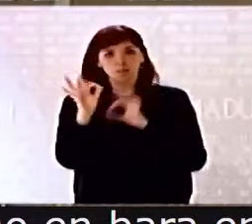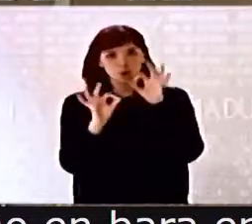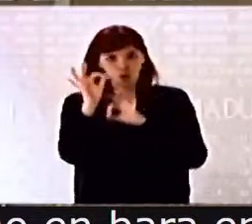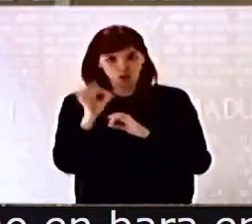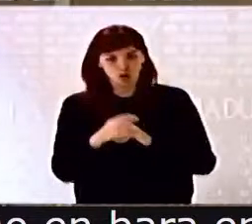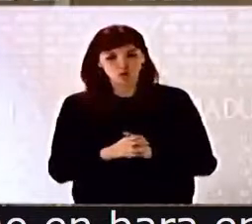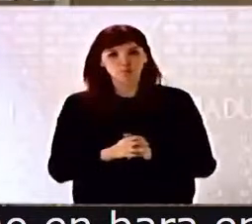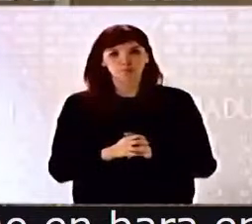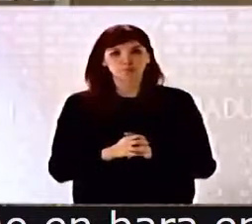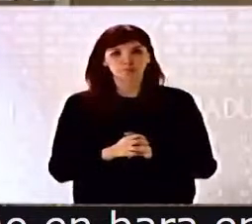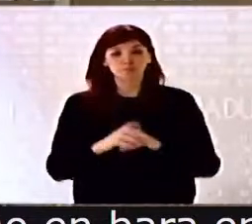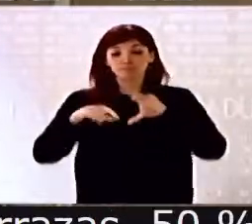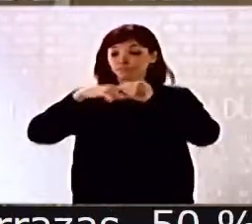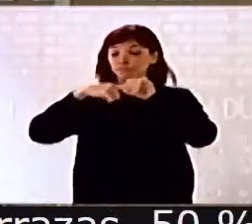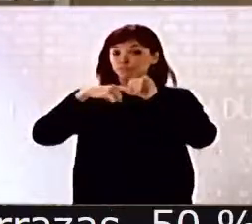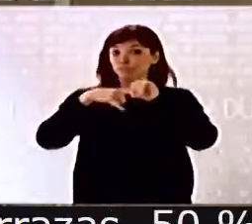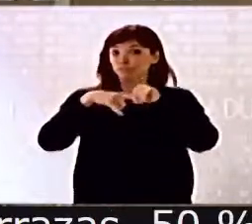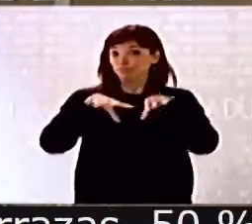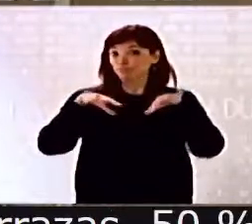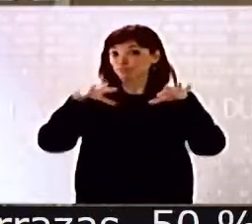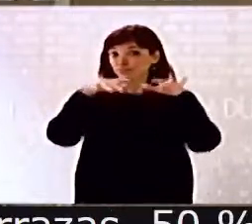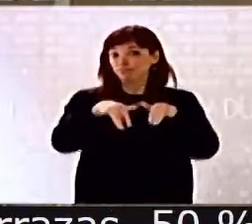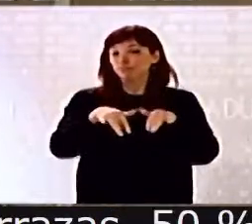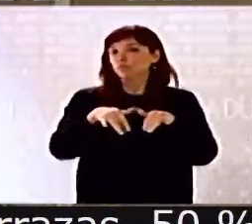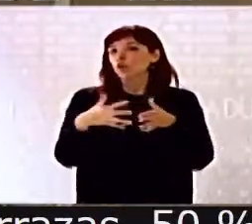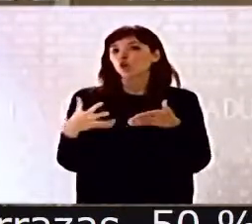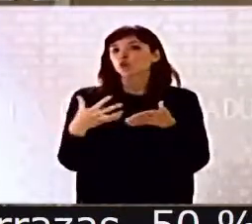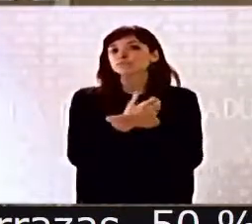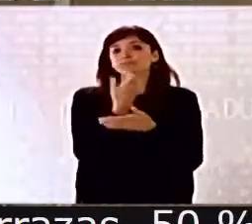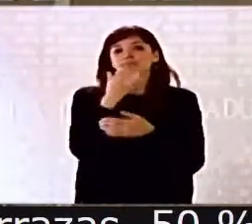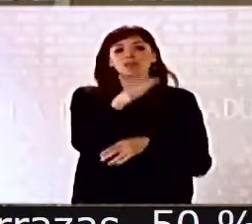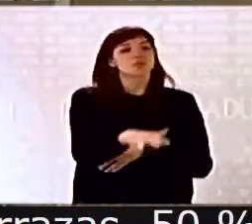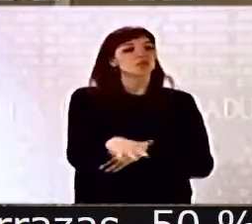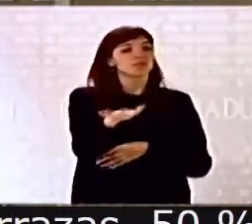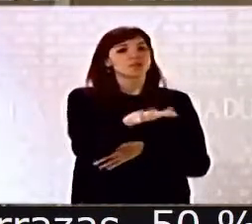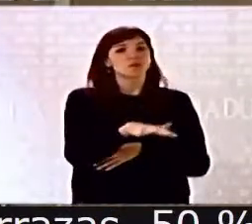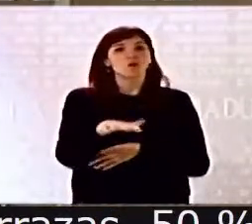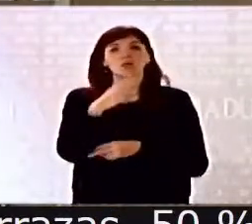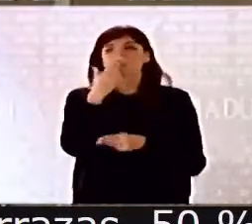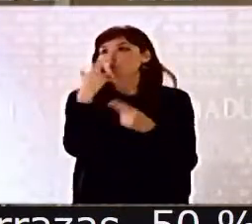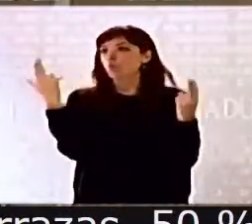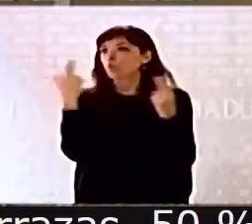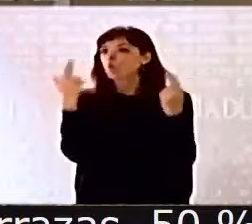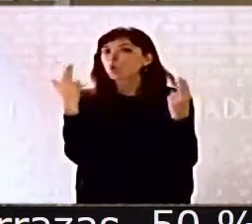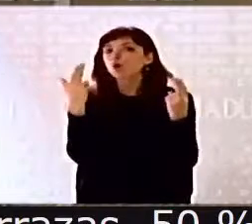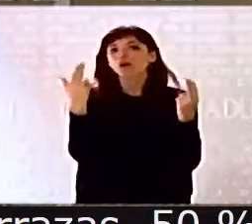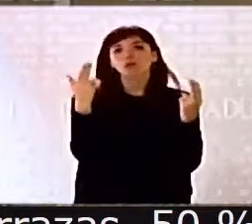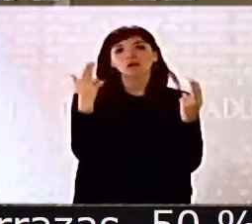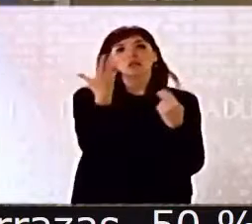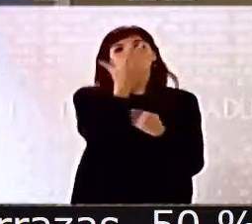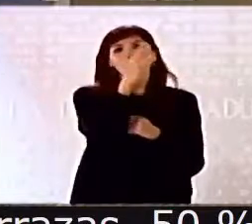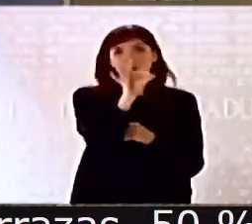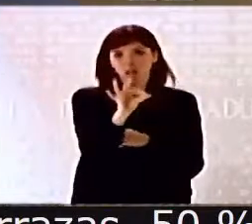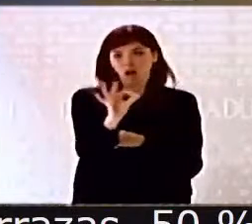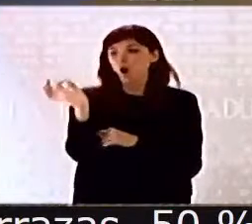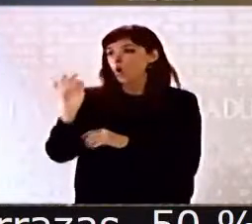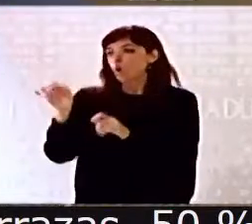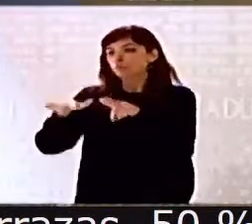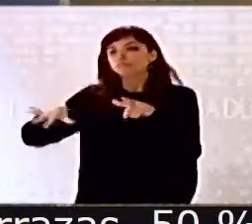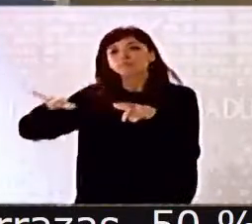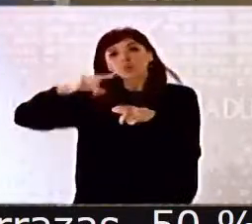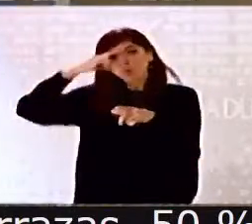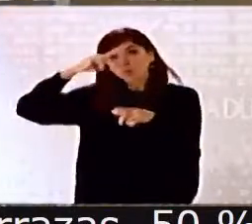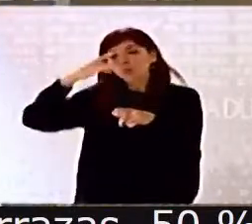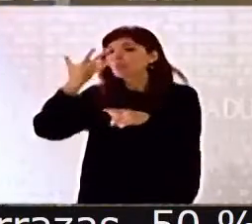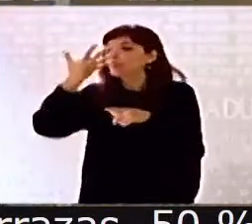50% de aforos en todo lo que son los espacios públicos y en todo lo que son los espacios culturales.